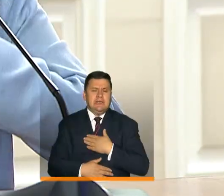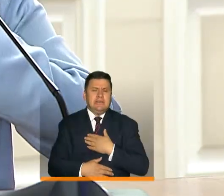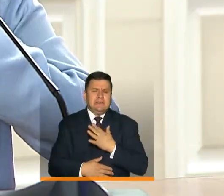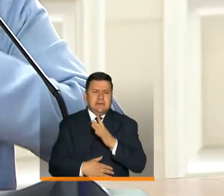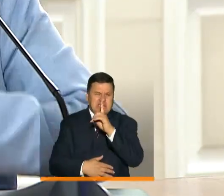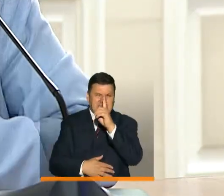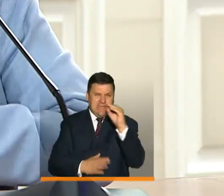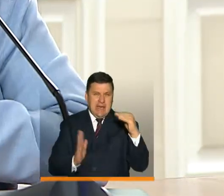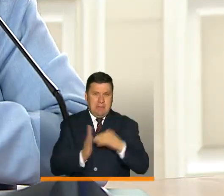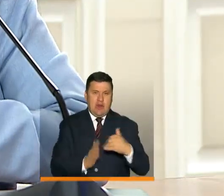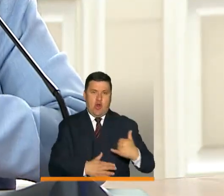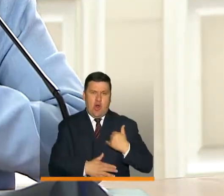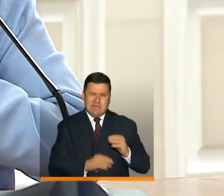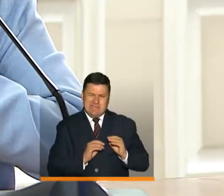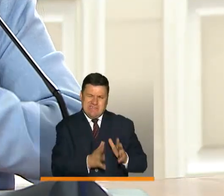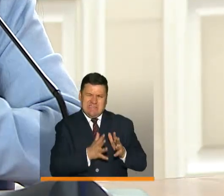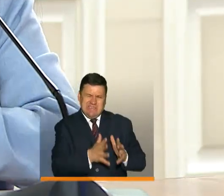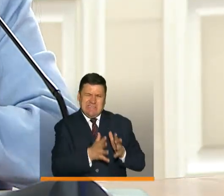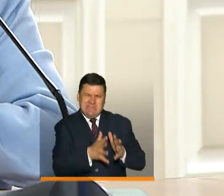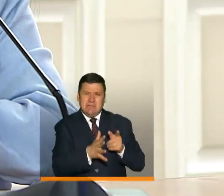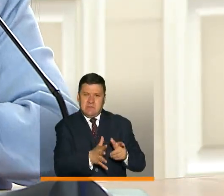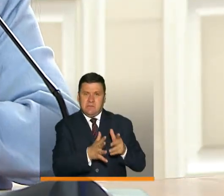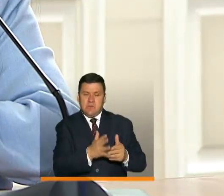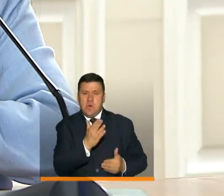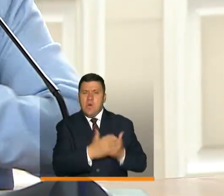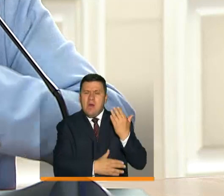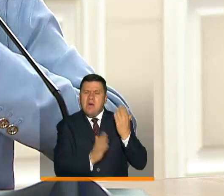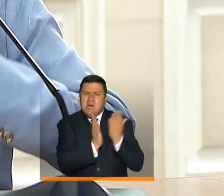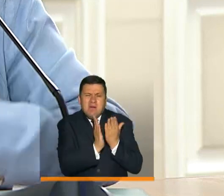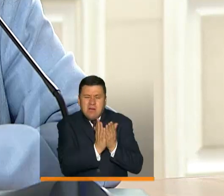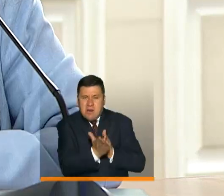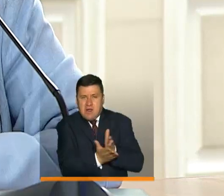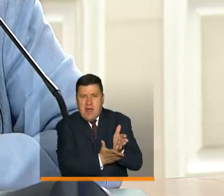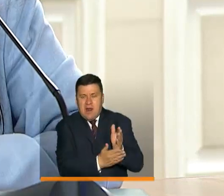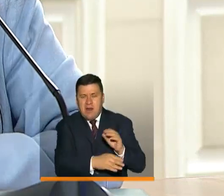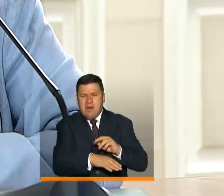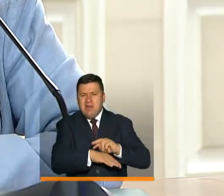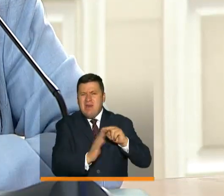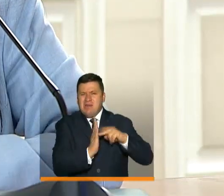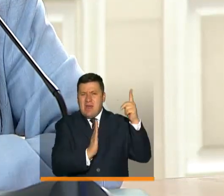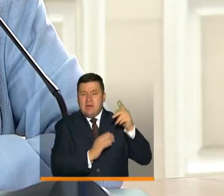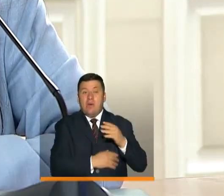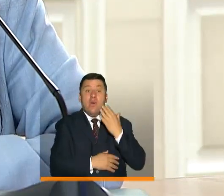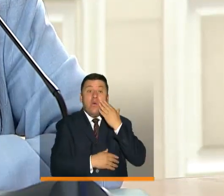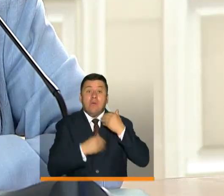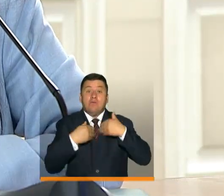formar 100.000 jóvenes. Y este proyecto, presidente, lo vamos a lanzar